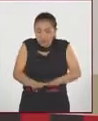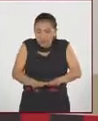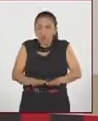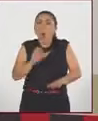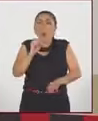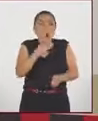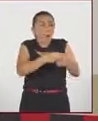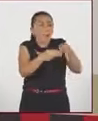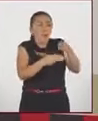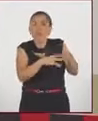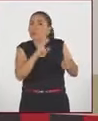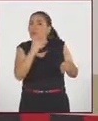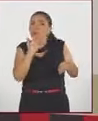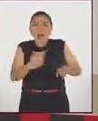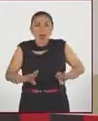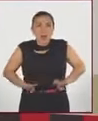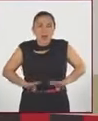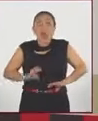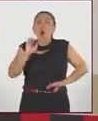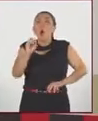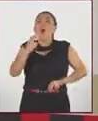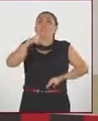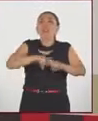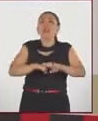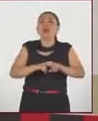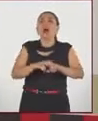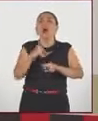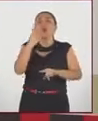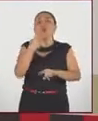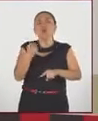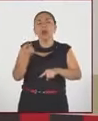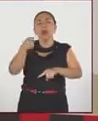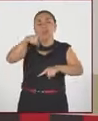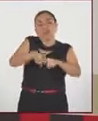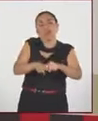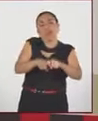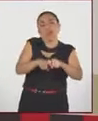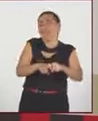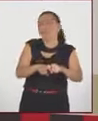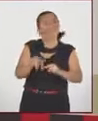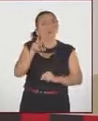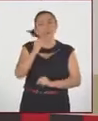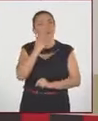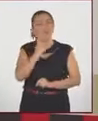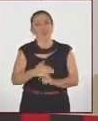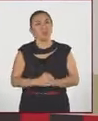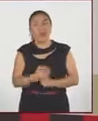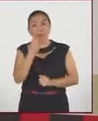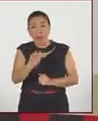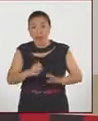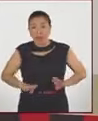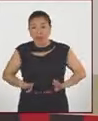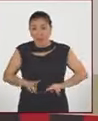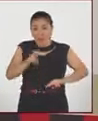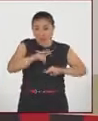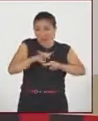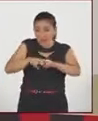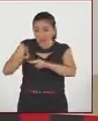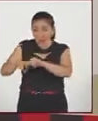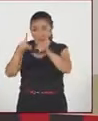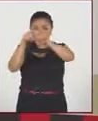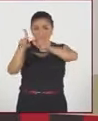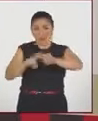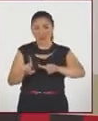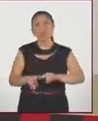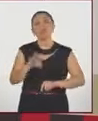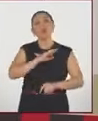ajustado, sentarse sobre una pierna tampoco es correcto, ¿no? Todas estas posturas nos